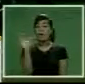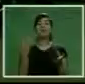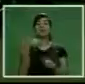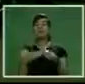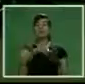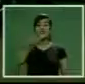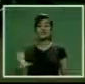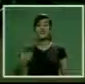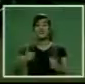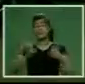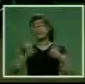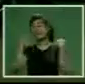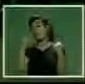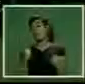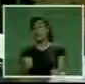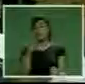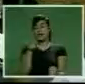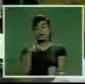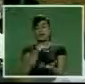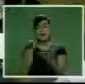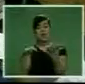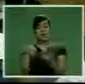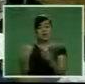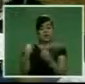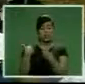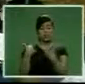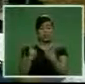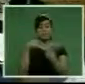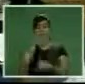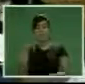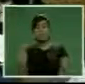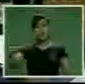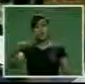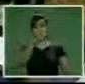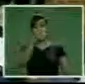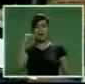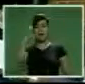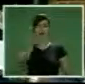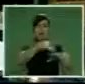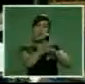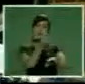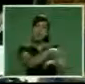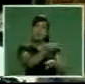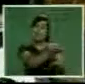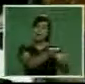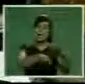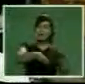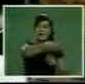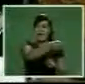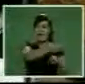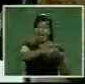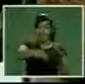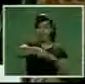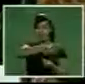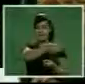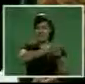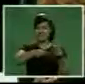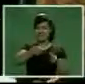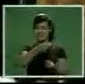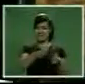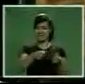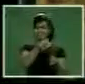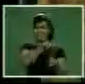esa crisis es una crisis que la ha cargado el capitalismo, pero ha tenido un colchón. Con sectores de las